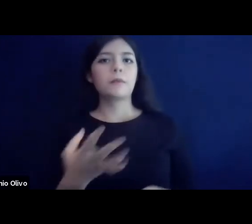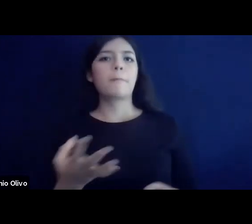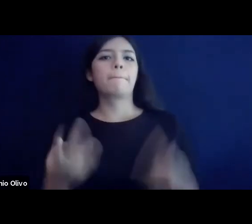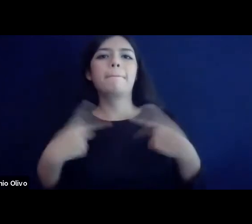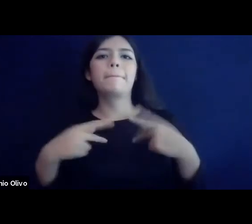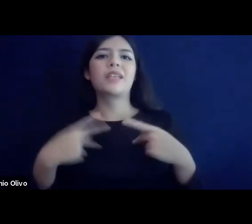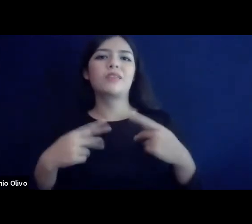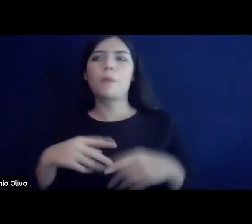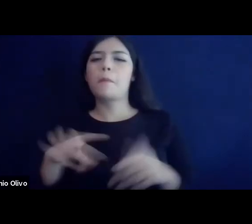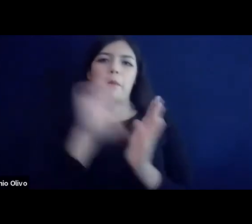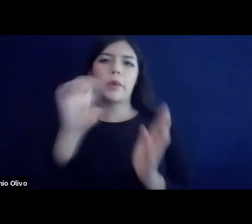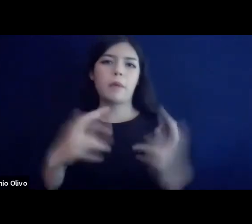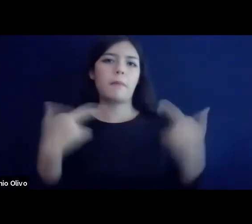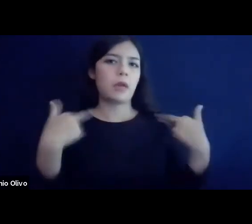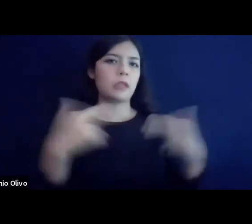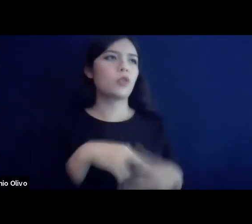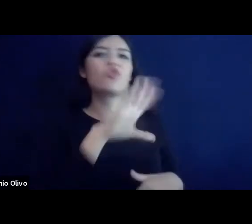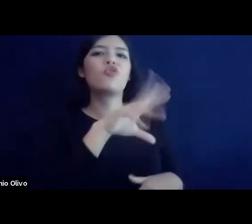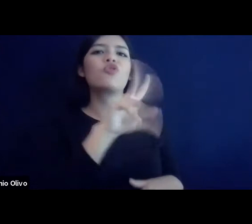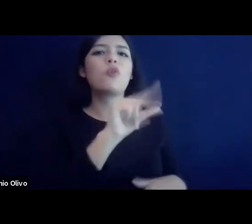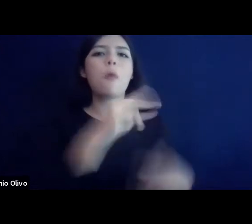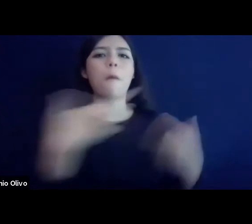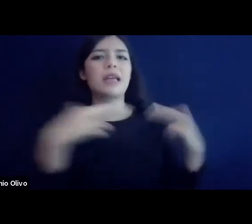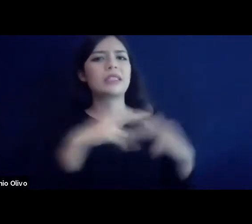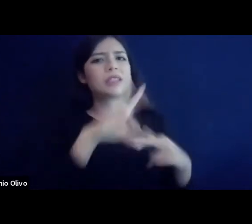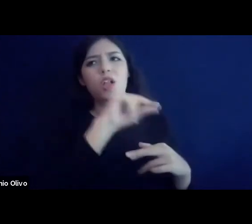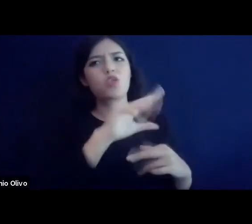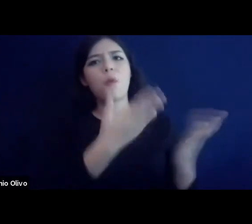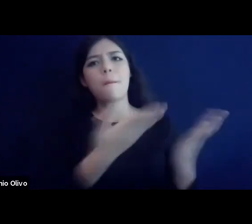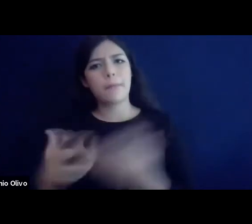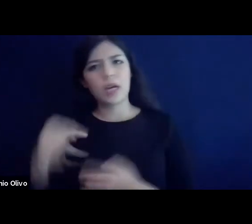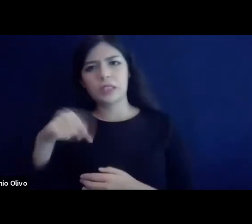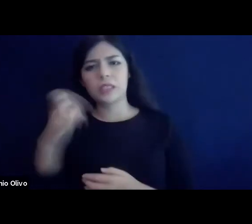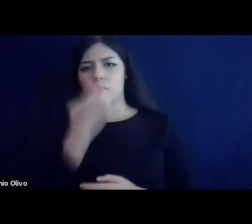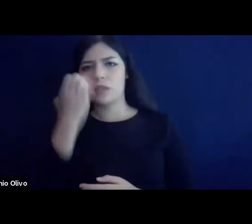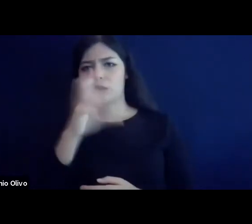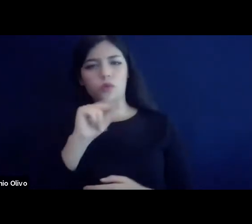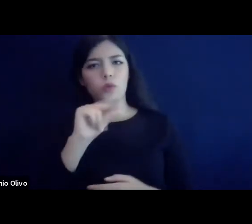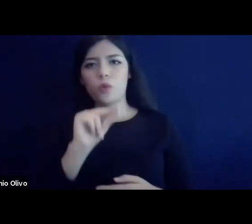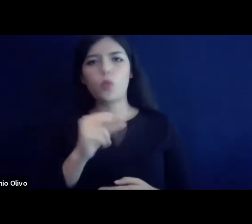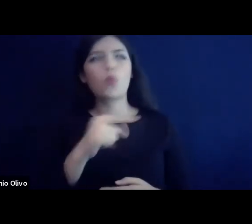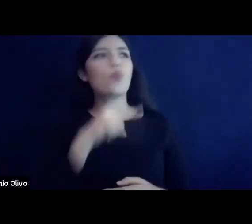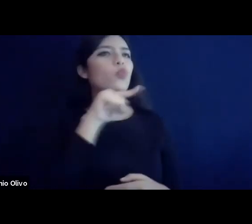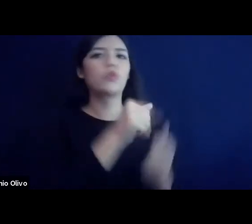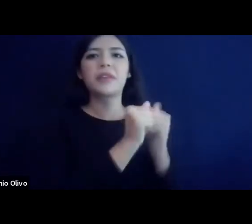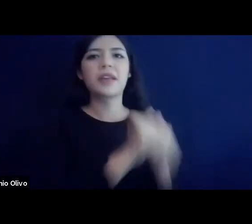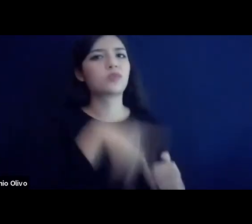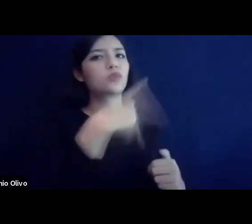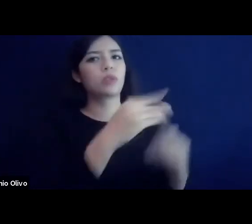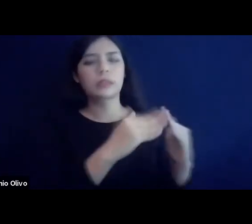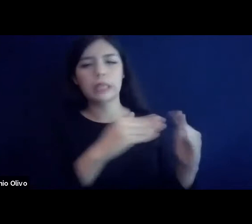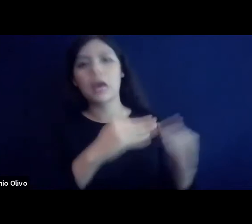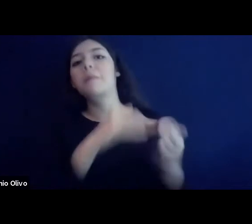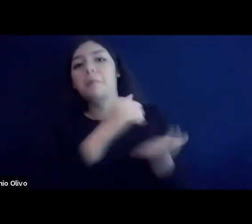del carro, maestra, nosotros vamos y le llevamos la nómina para que la firmen. Y de hecho, Todavía a la